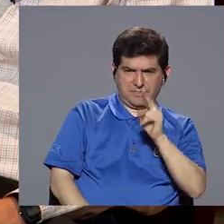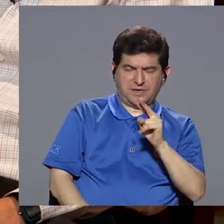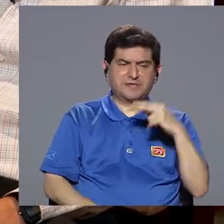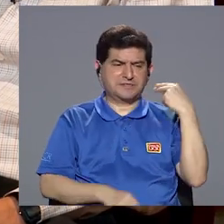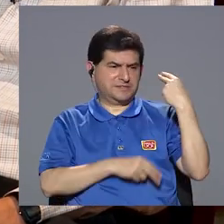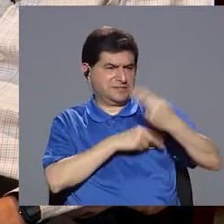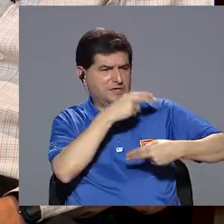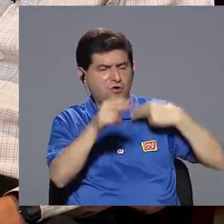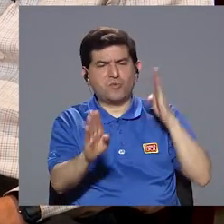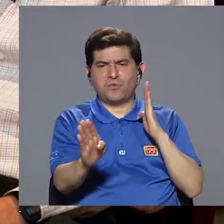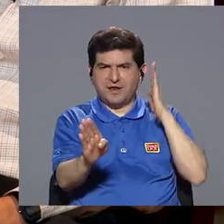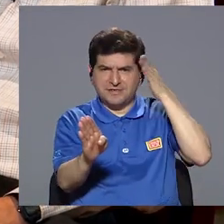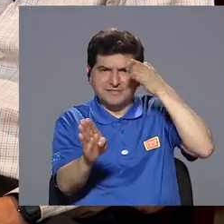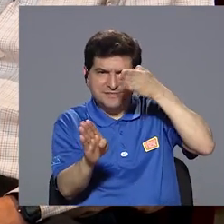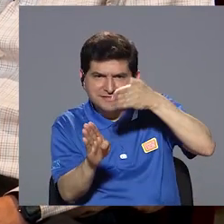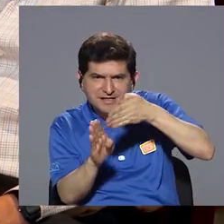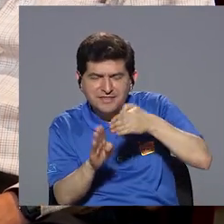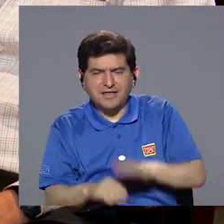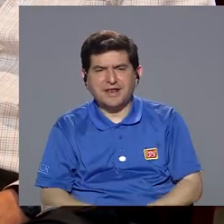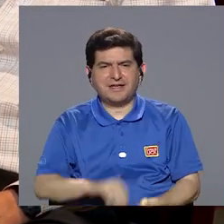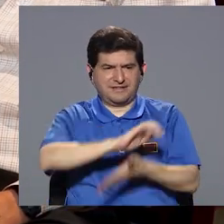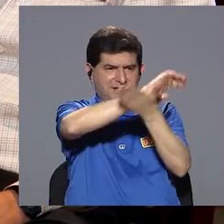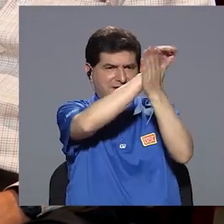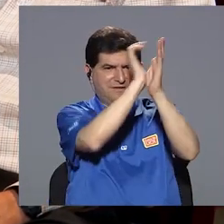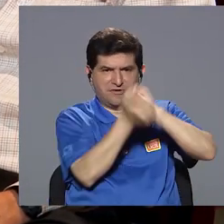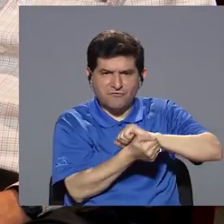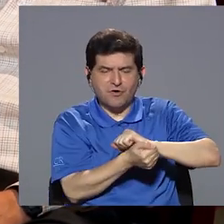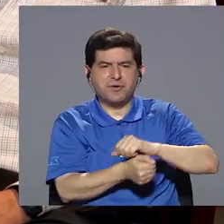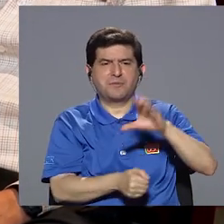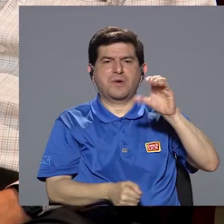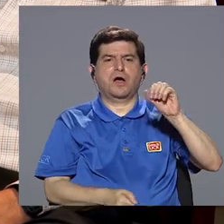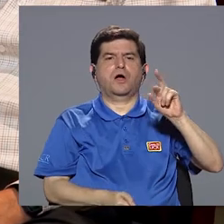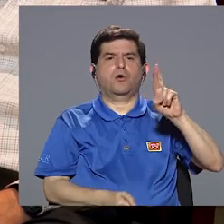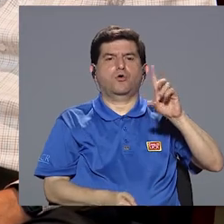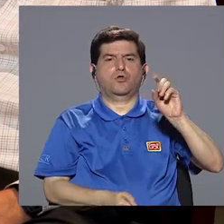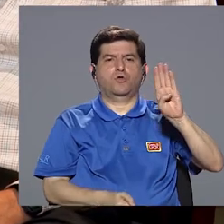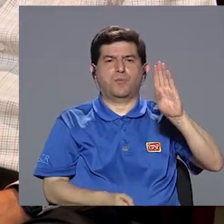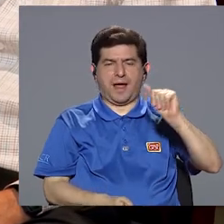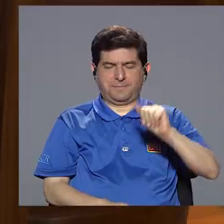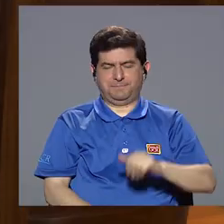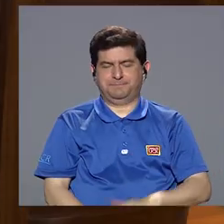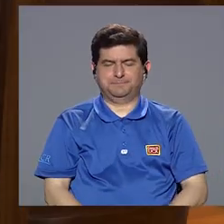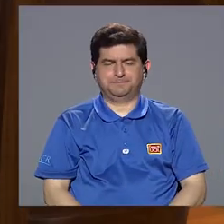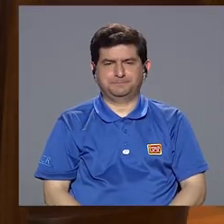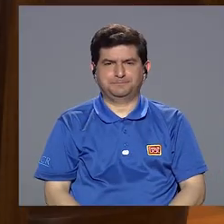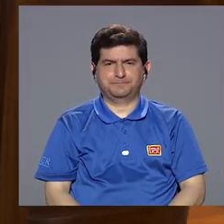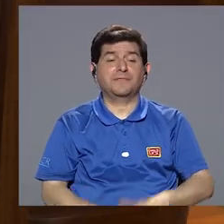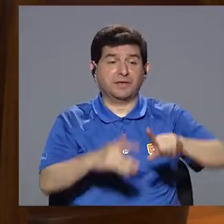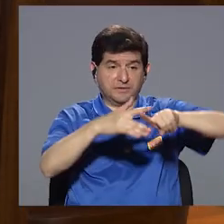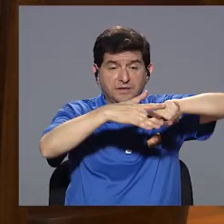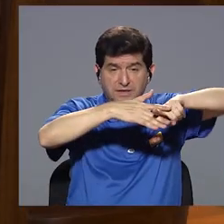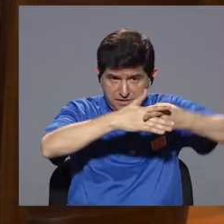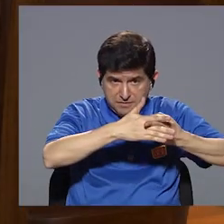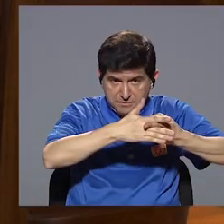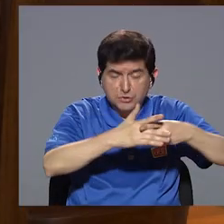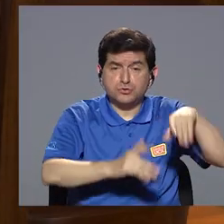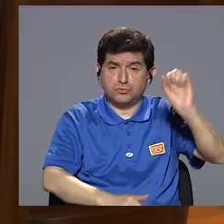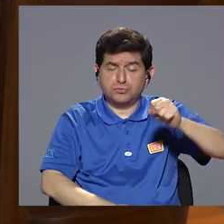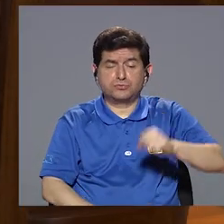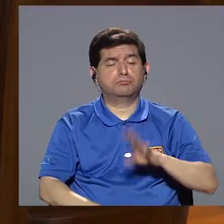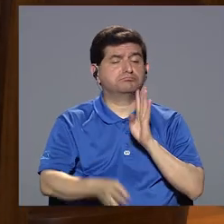ser considerada una heredera directa de la reforma de córdoba efectivamente cuando se